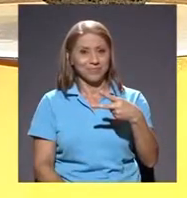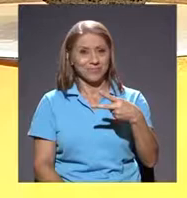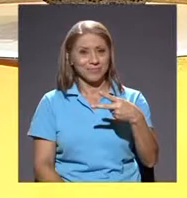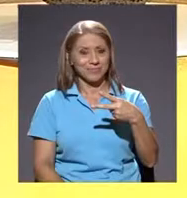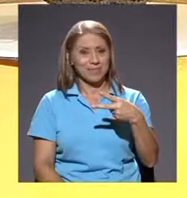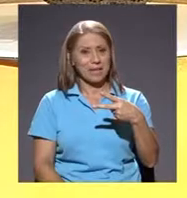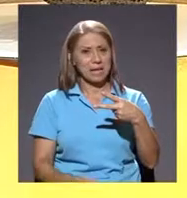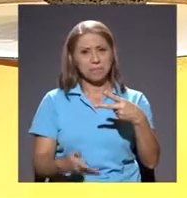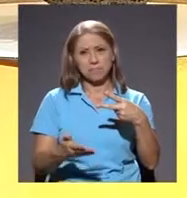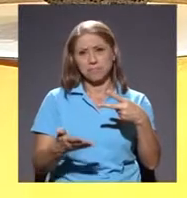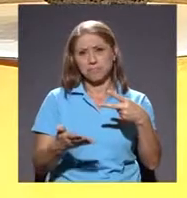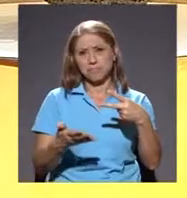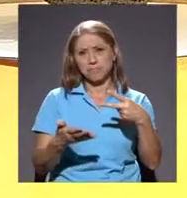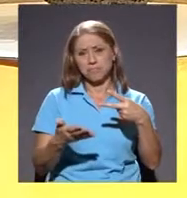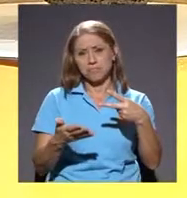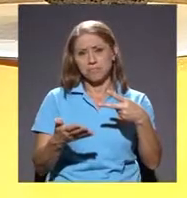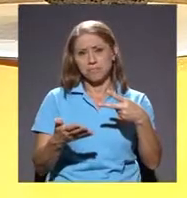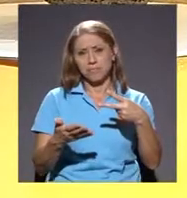hay apuro